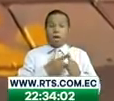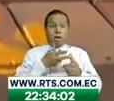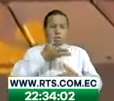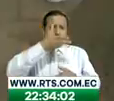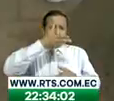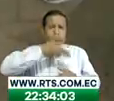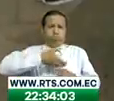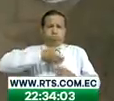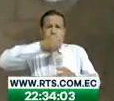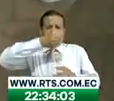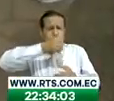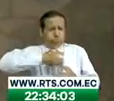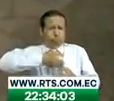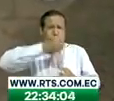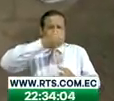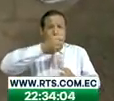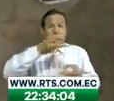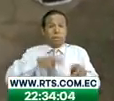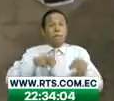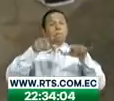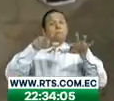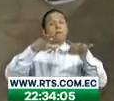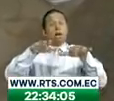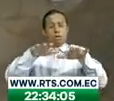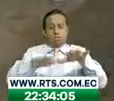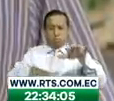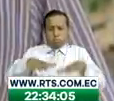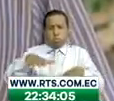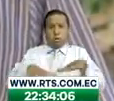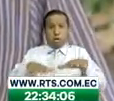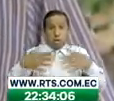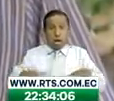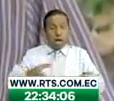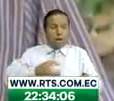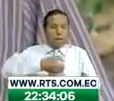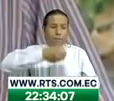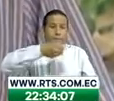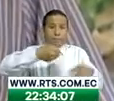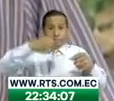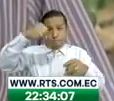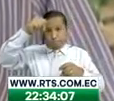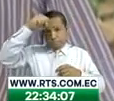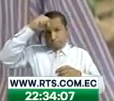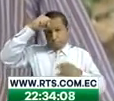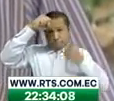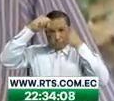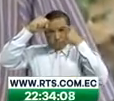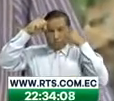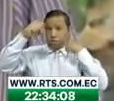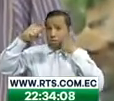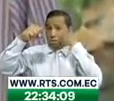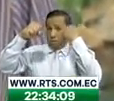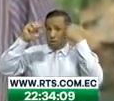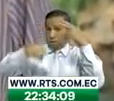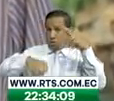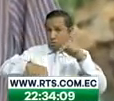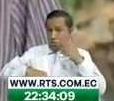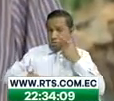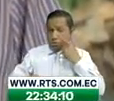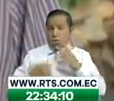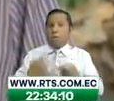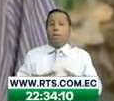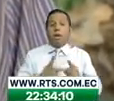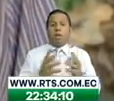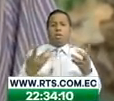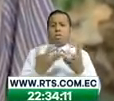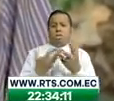pediluvio para que los pies, y se le tomará la temperatura y guardando la